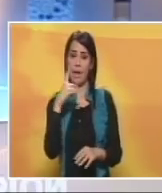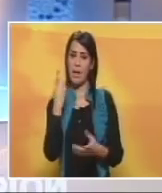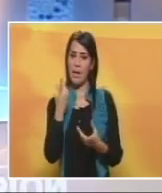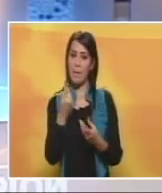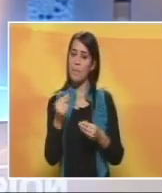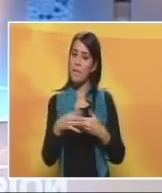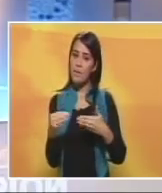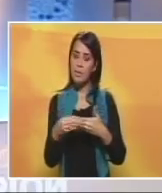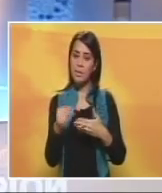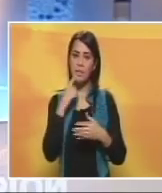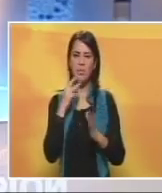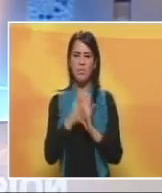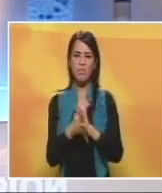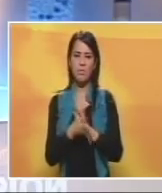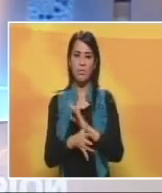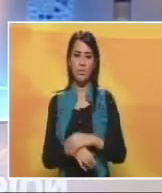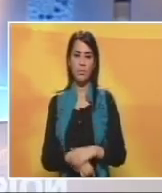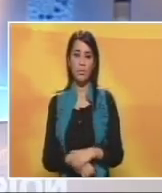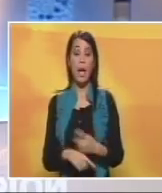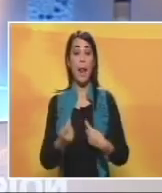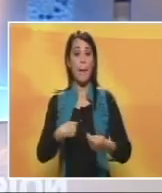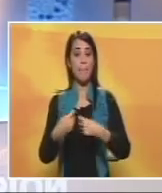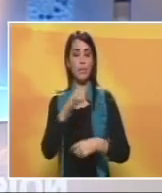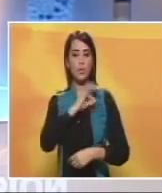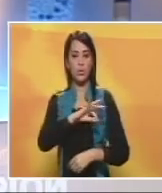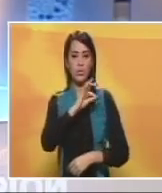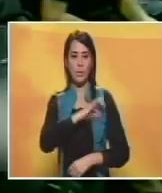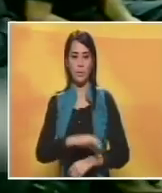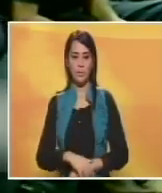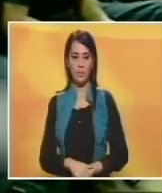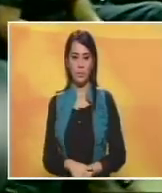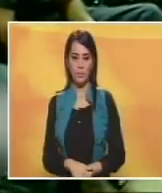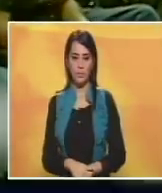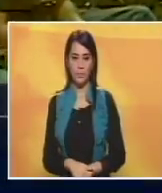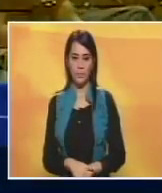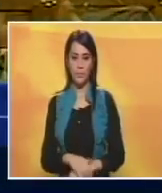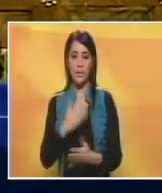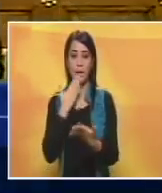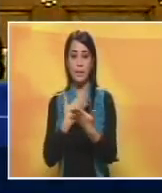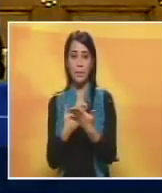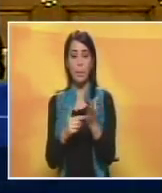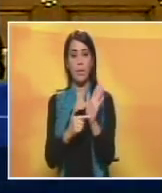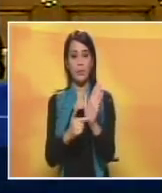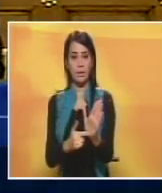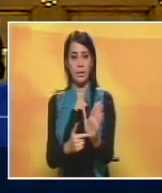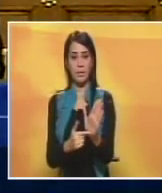de divisas será destinado a la inversión social. Esta propuesta de decreto